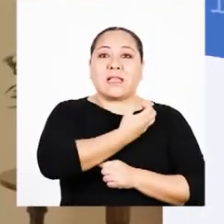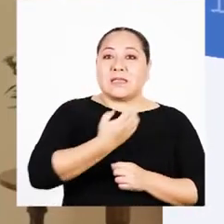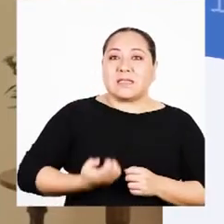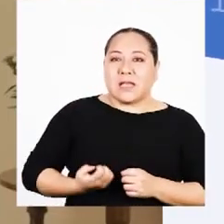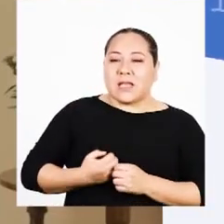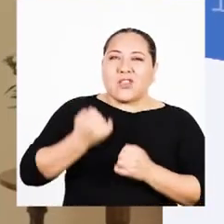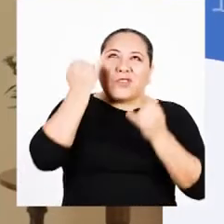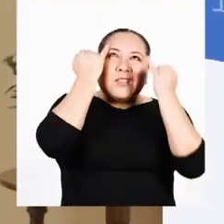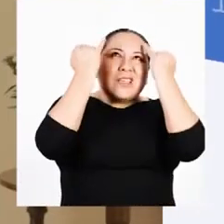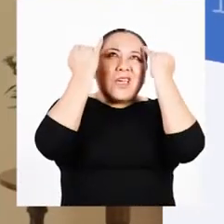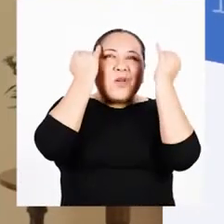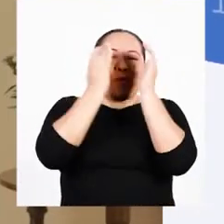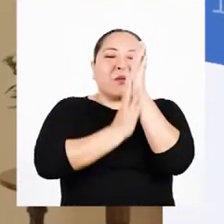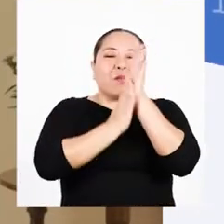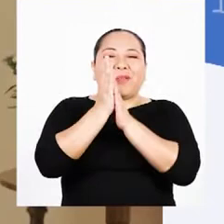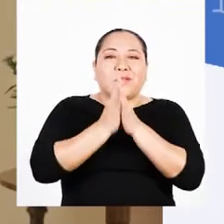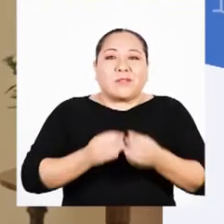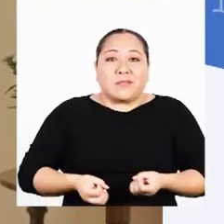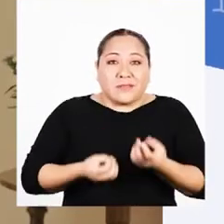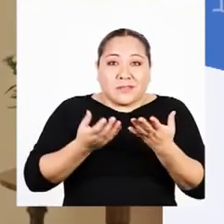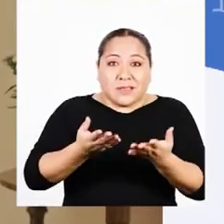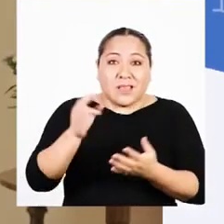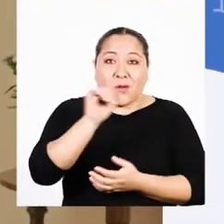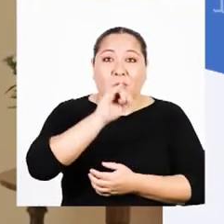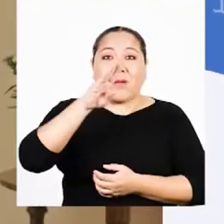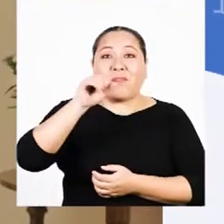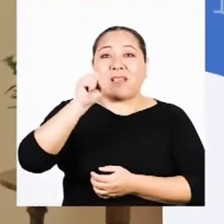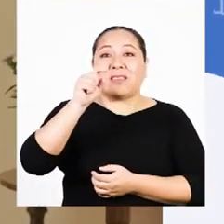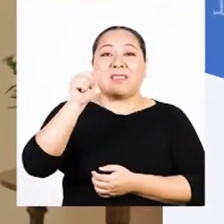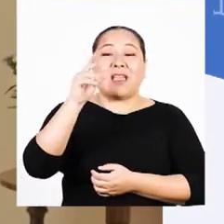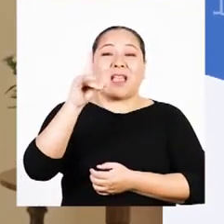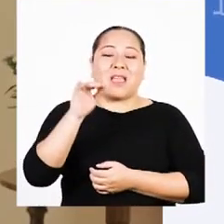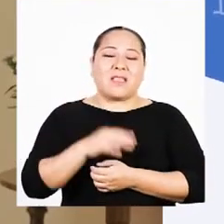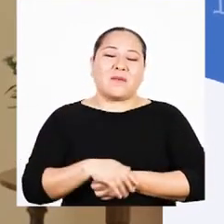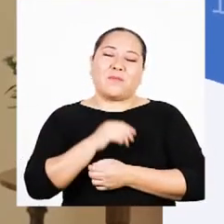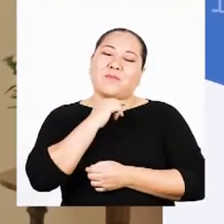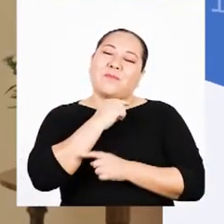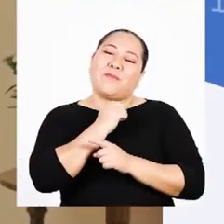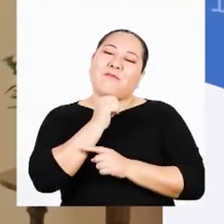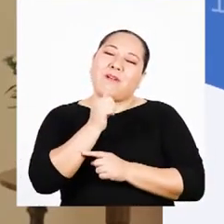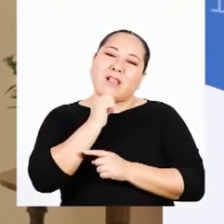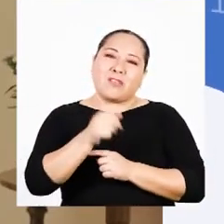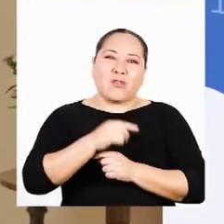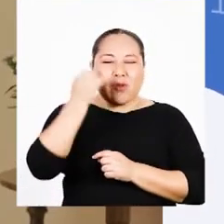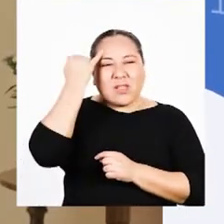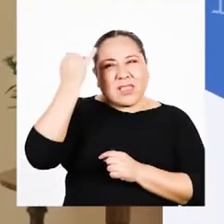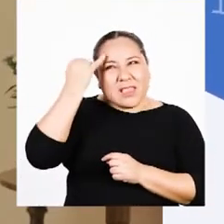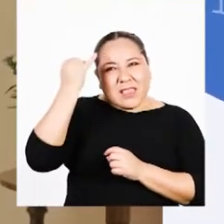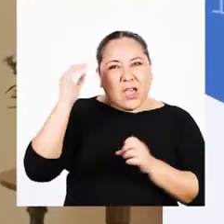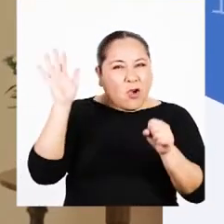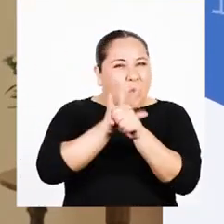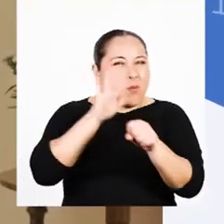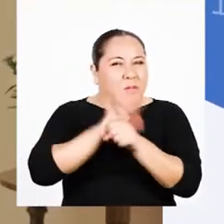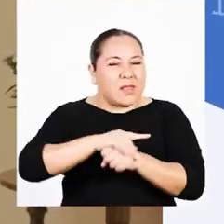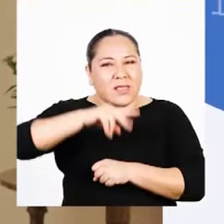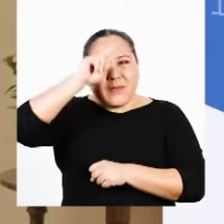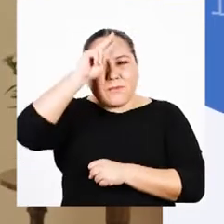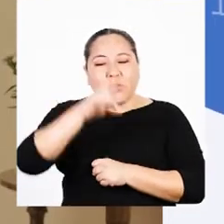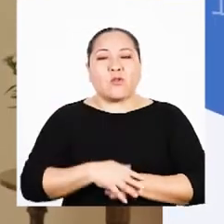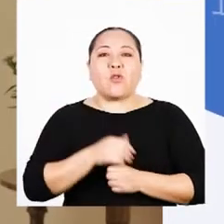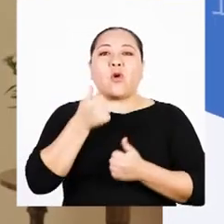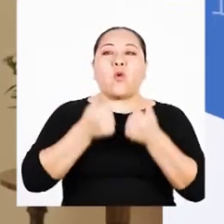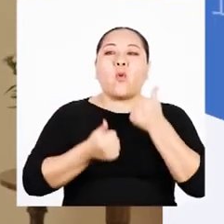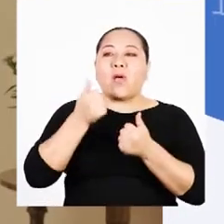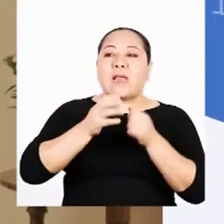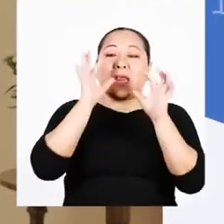fueron idealistas y generosos, como señaló Basadre, pero les faltó una conciencia plena del Perú y